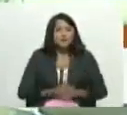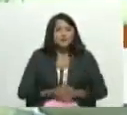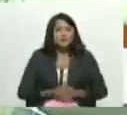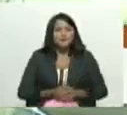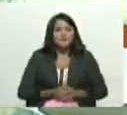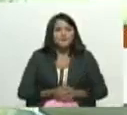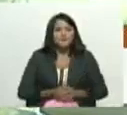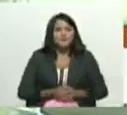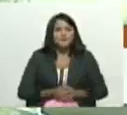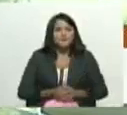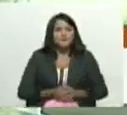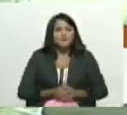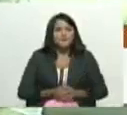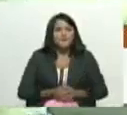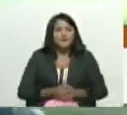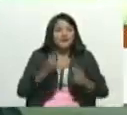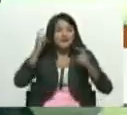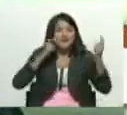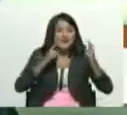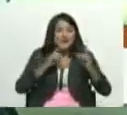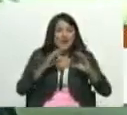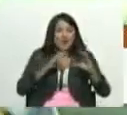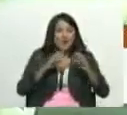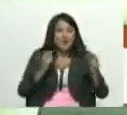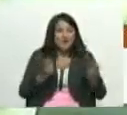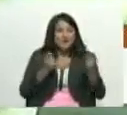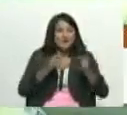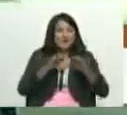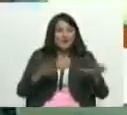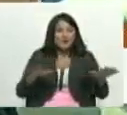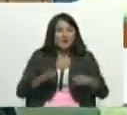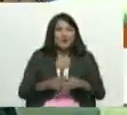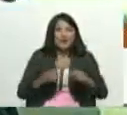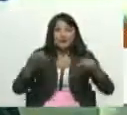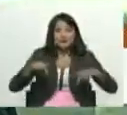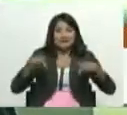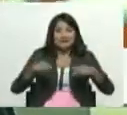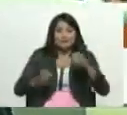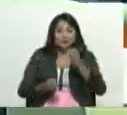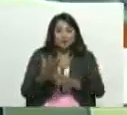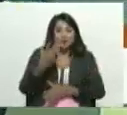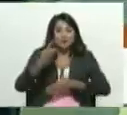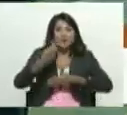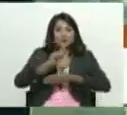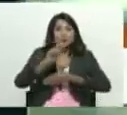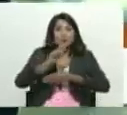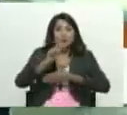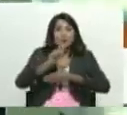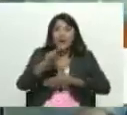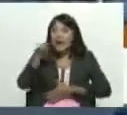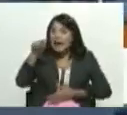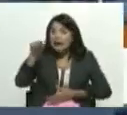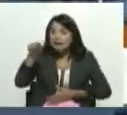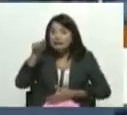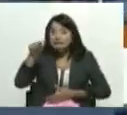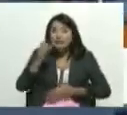Qué gran comunicador Chávez aquí nació telesur en ese local